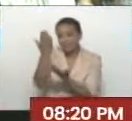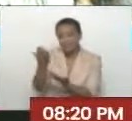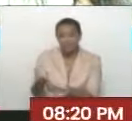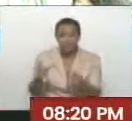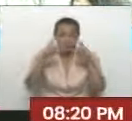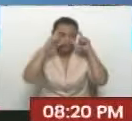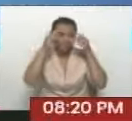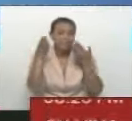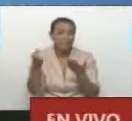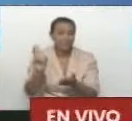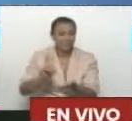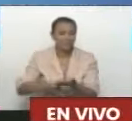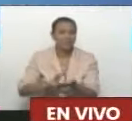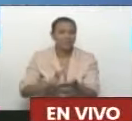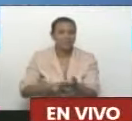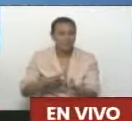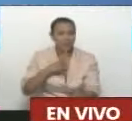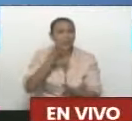Ernesto, de verdad,